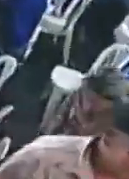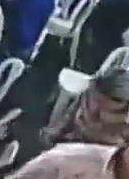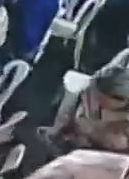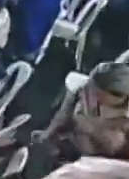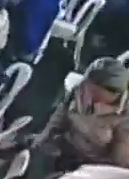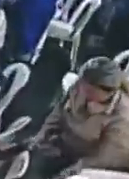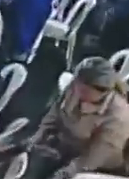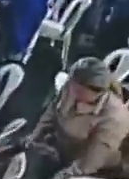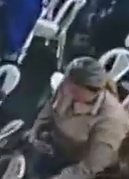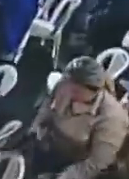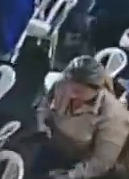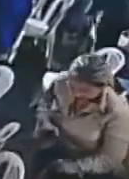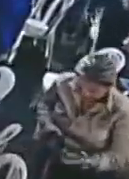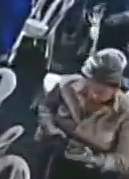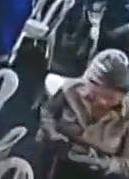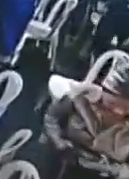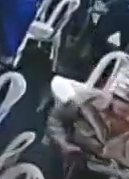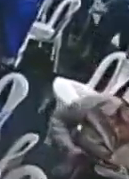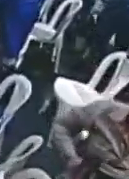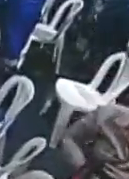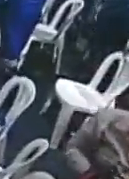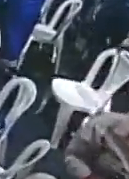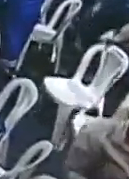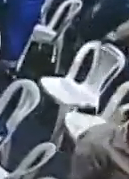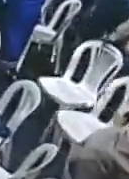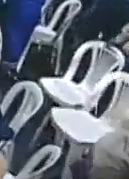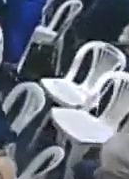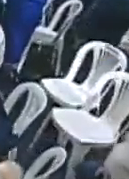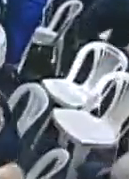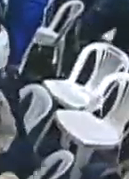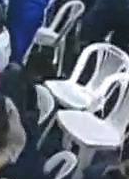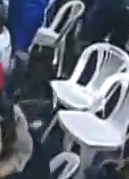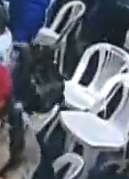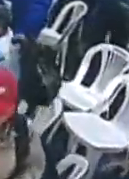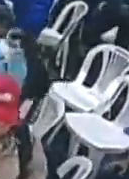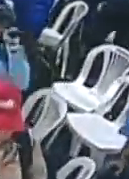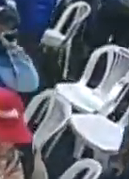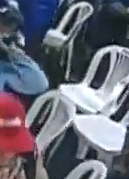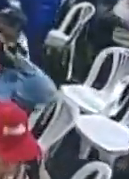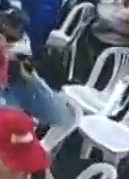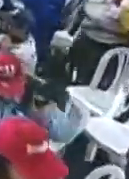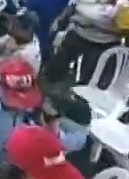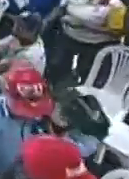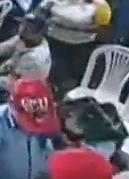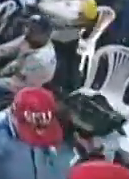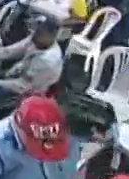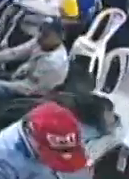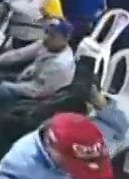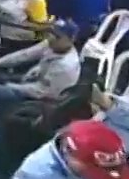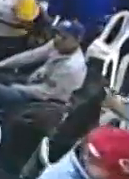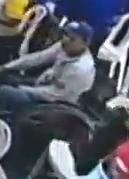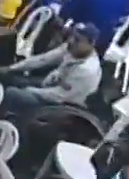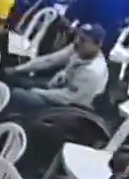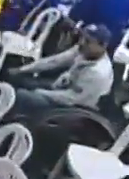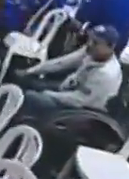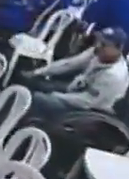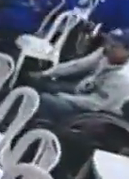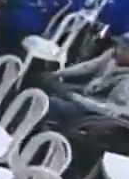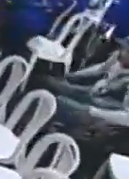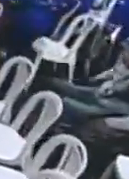queremos que nos acompañen en el codo porque todo el mundo conoce esta canción con las malabamas el medio Pinto y la